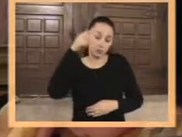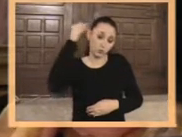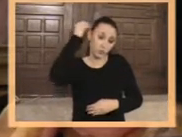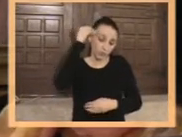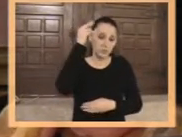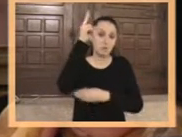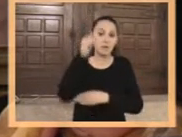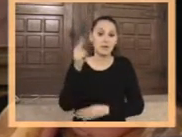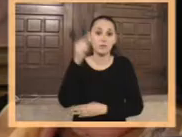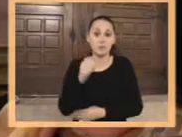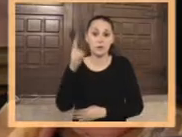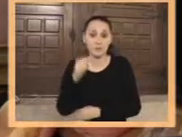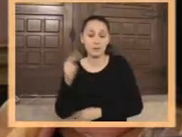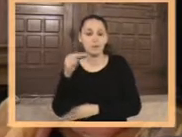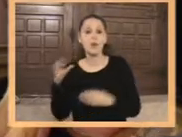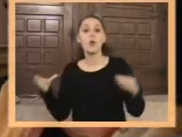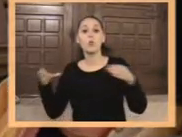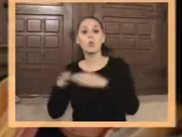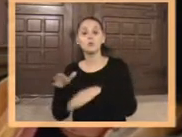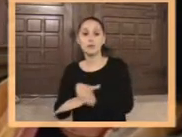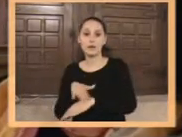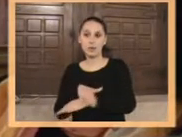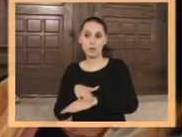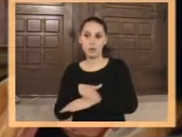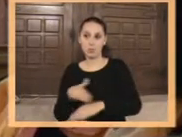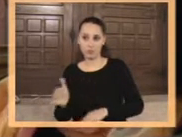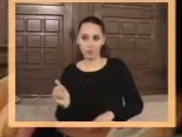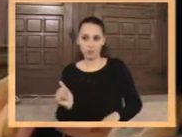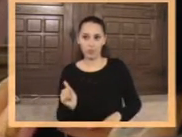la Junta de Gobierno. Yo creo, señor alcalde,